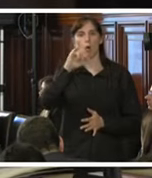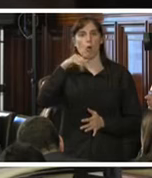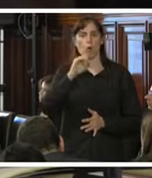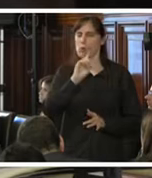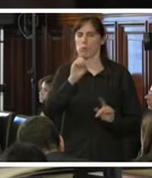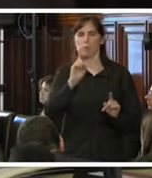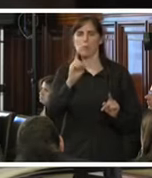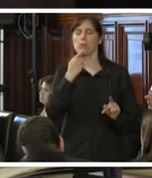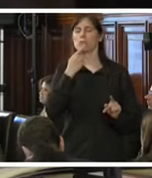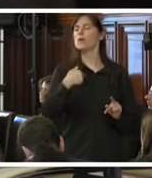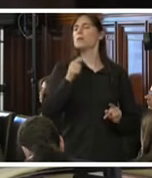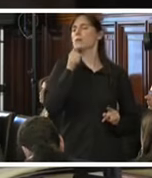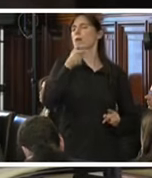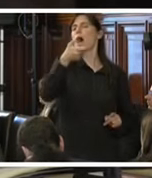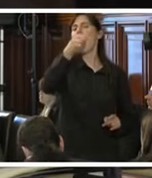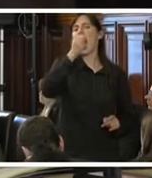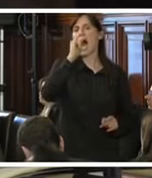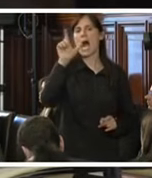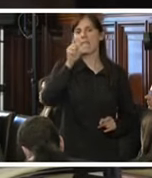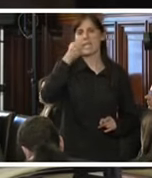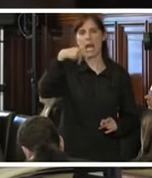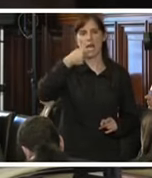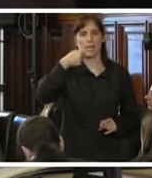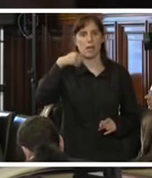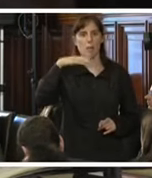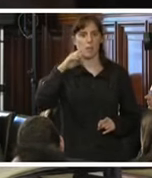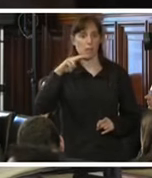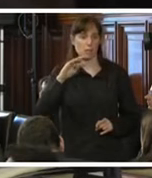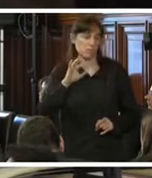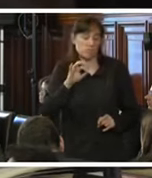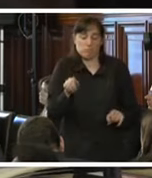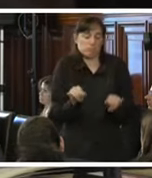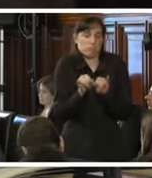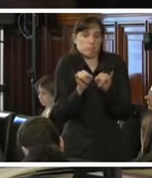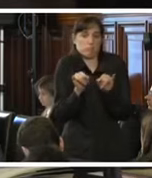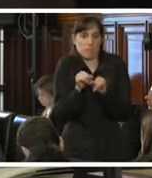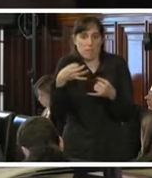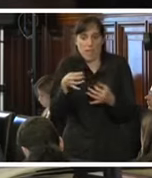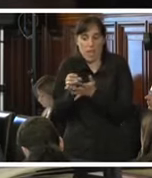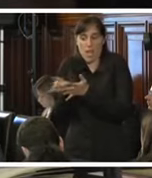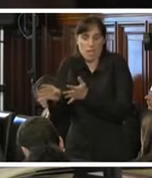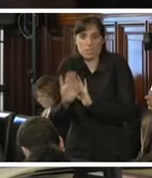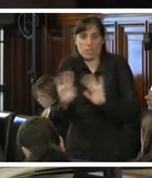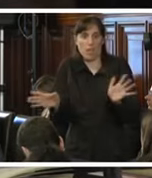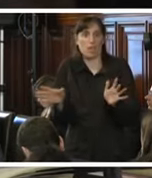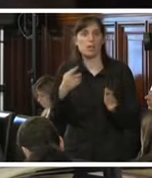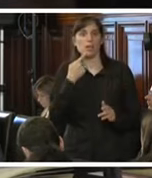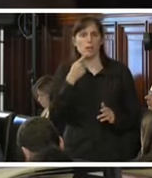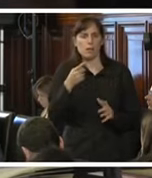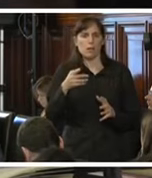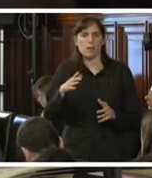tiene el mismo efecto. Sin orden judicial, expulsan a estas personas de las tierras que están ocupando y se están